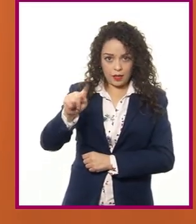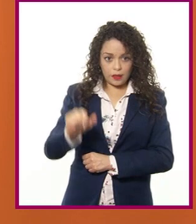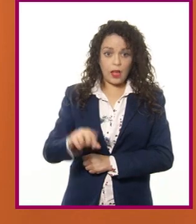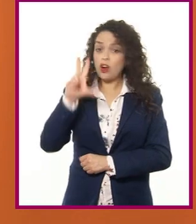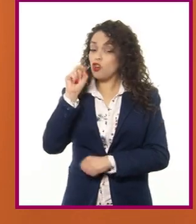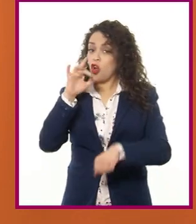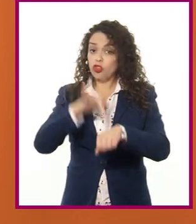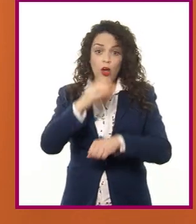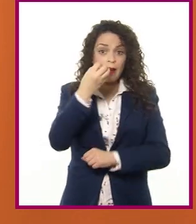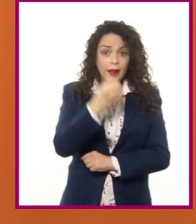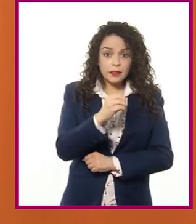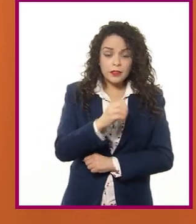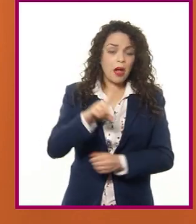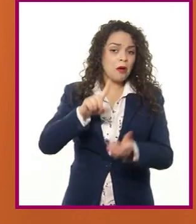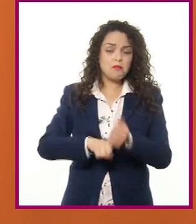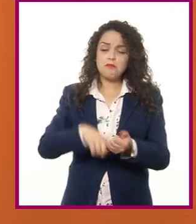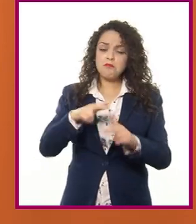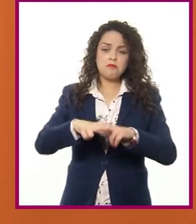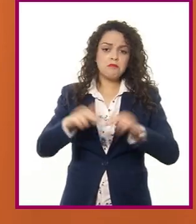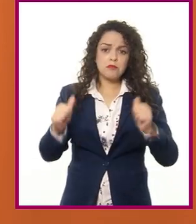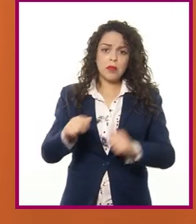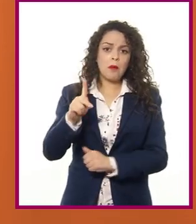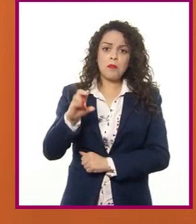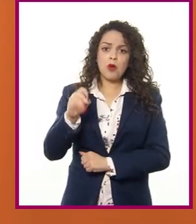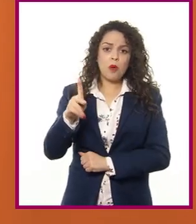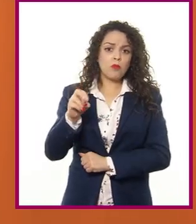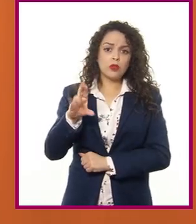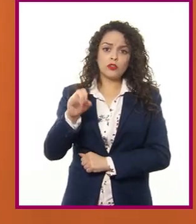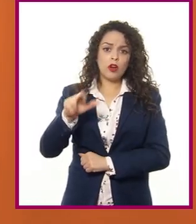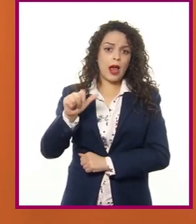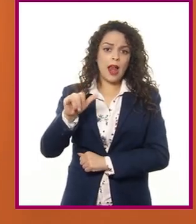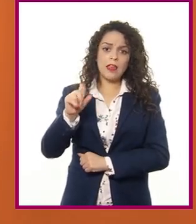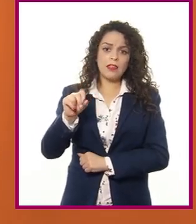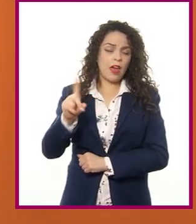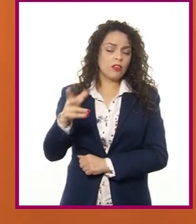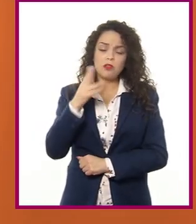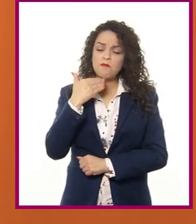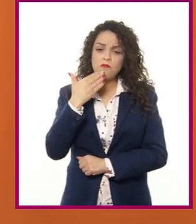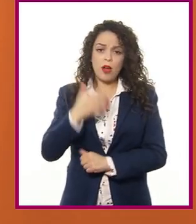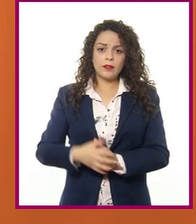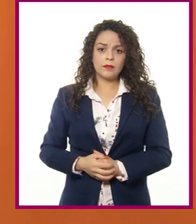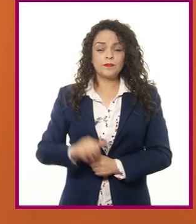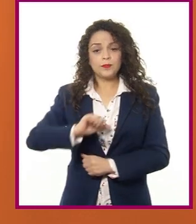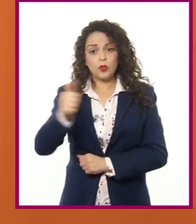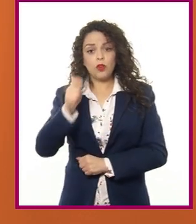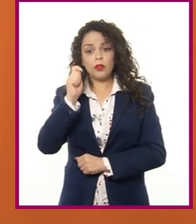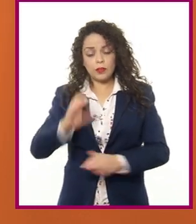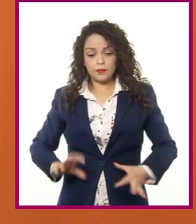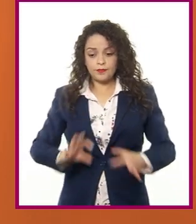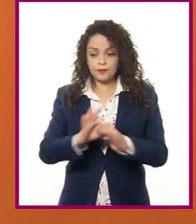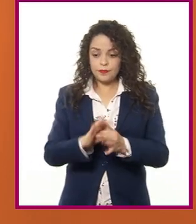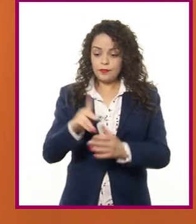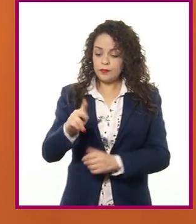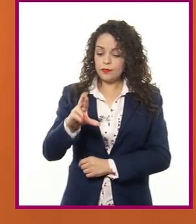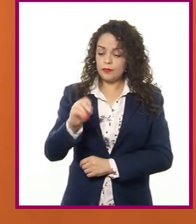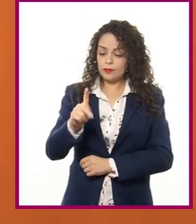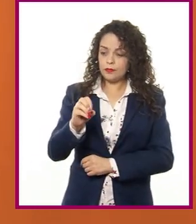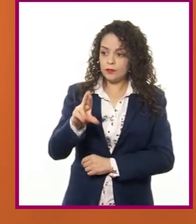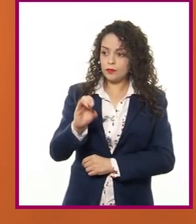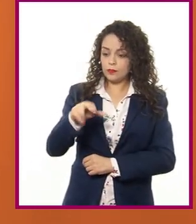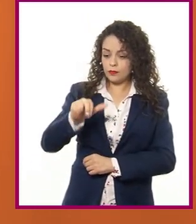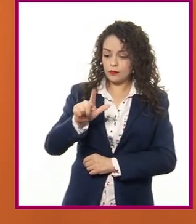origen, no representa una relación de proporcionalidad directa. También existe la relación de proporcionalidad inversa,